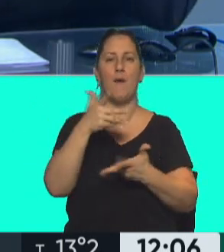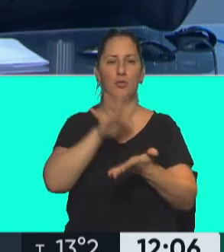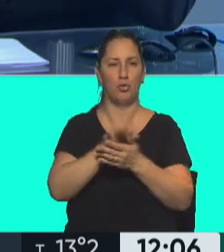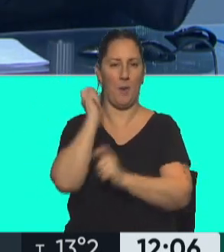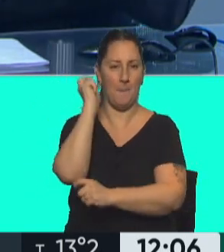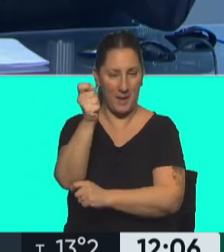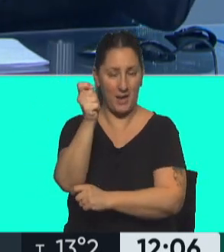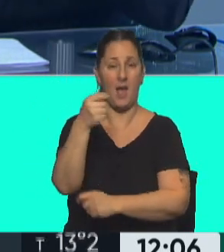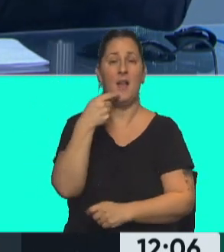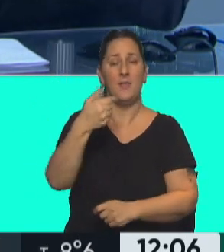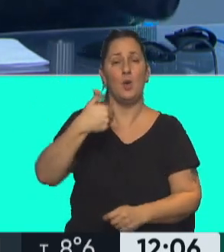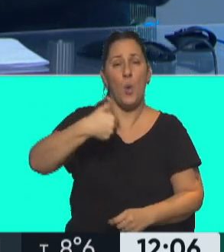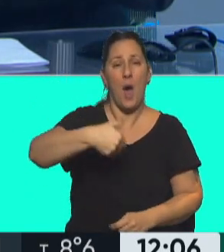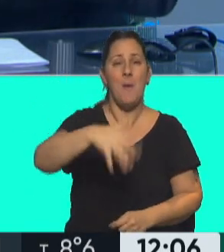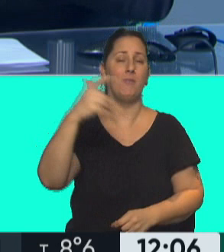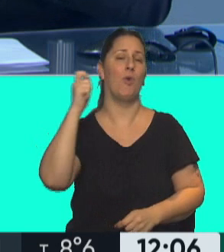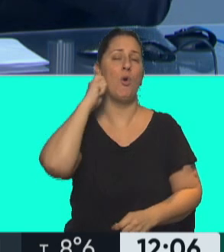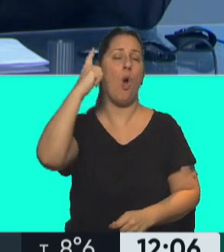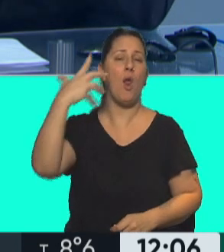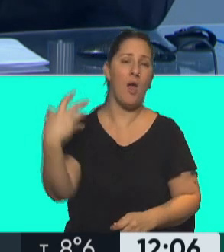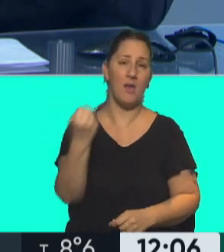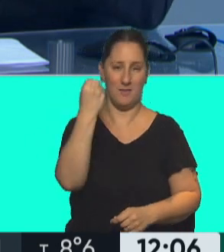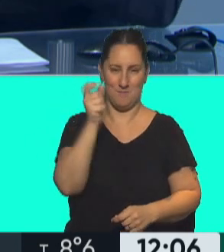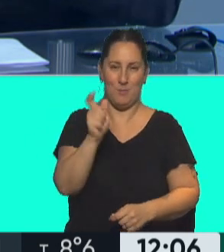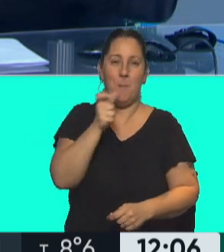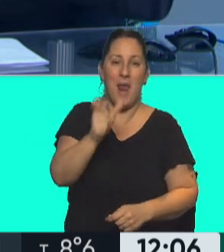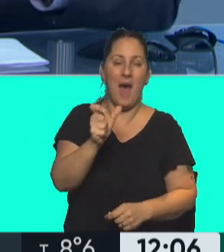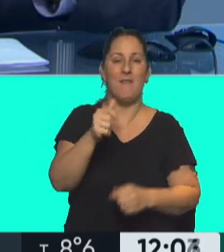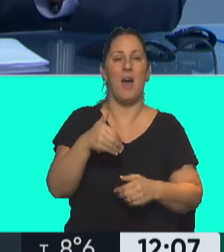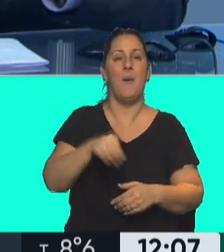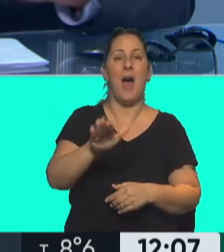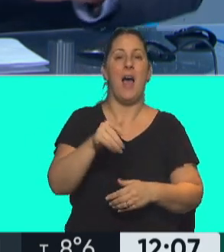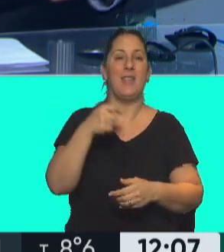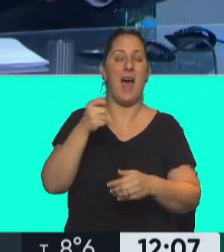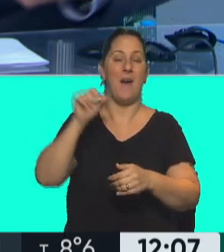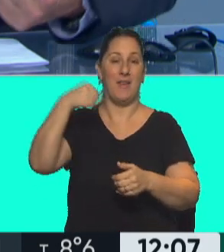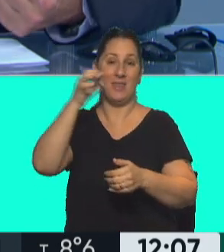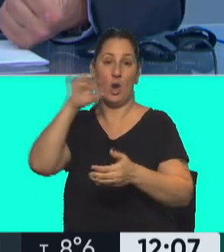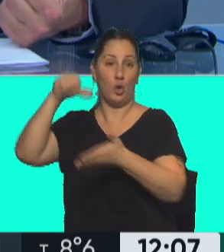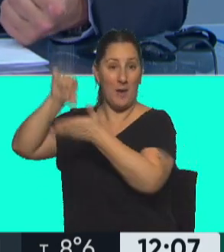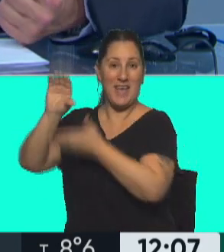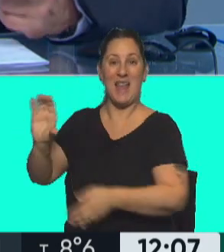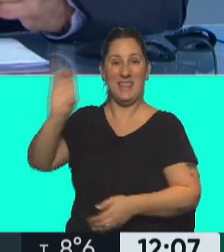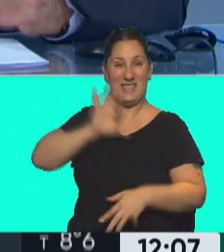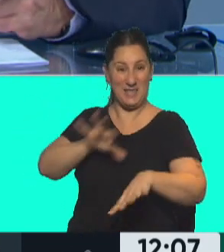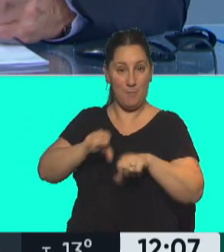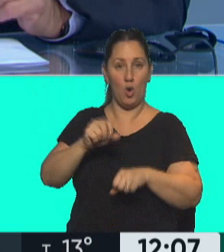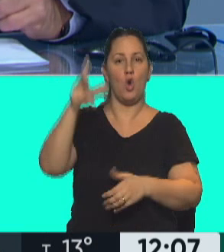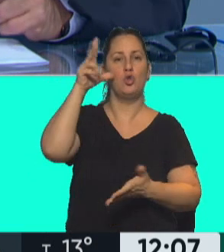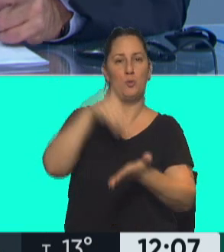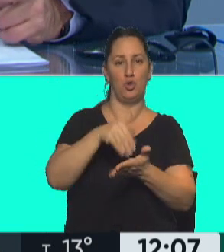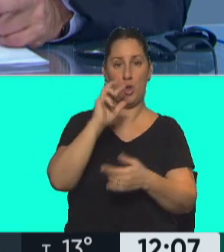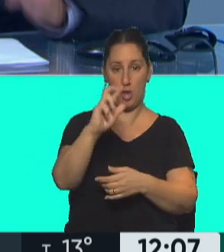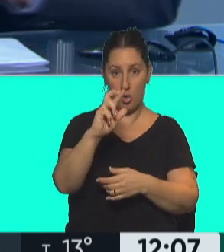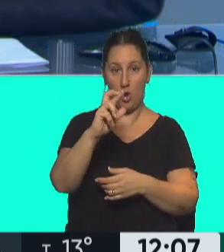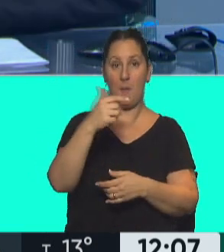que se va a lograr un anticipo, que fue el término que utilizó, anticipo de exportaciones por $5.000 millones en los próximos 60